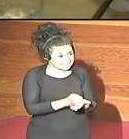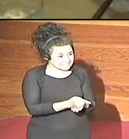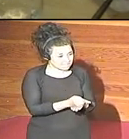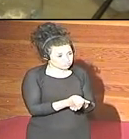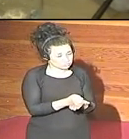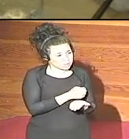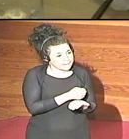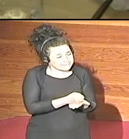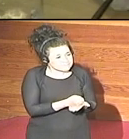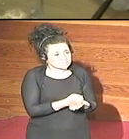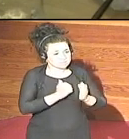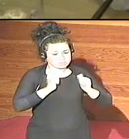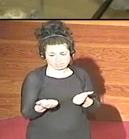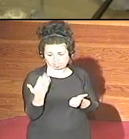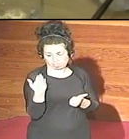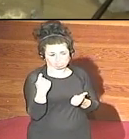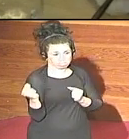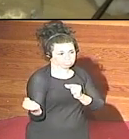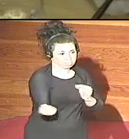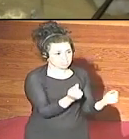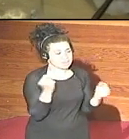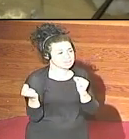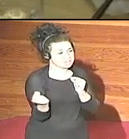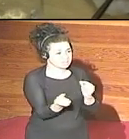a ser discutida recientemente,